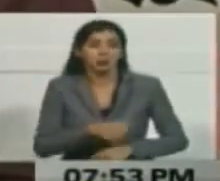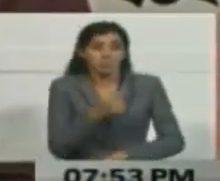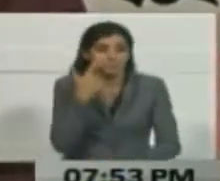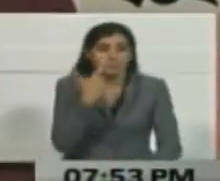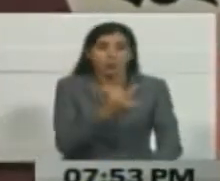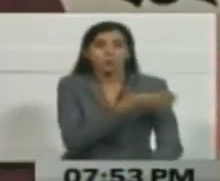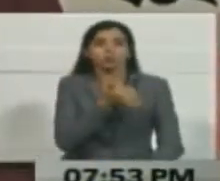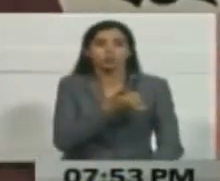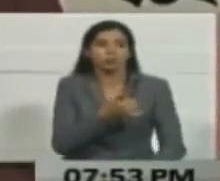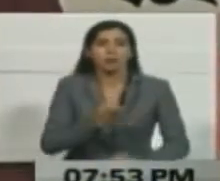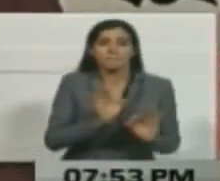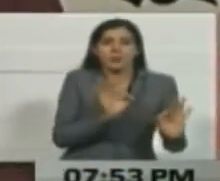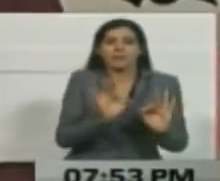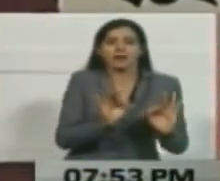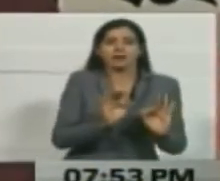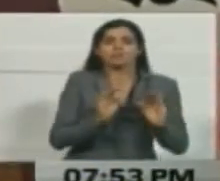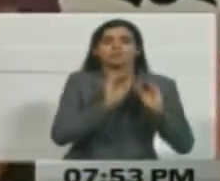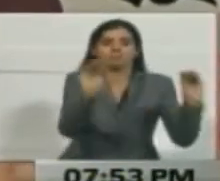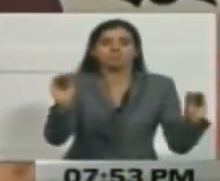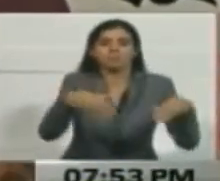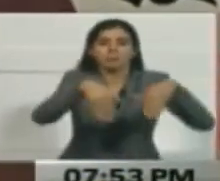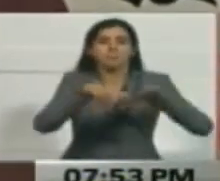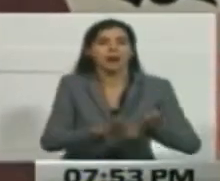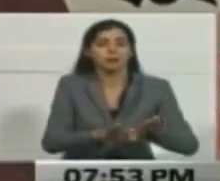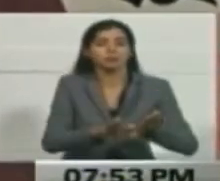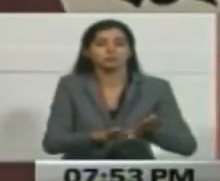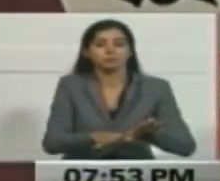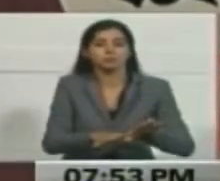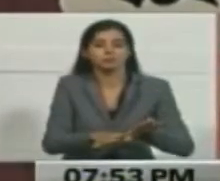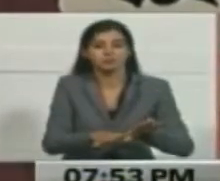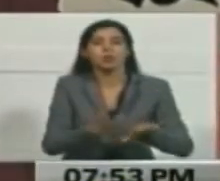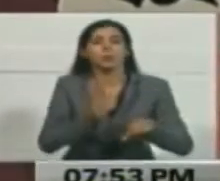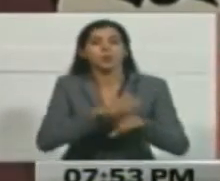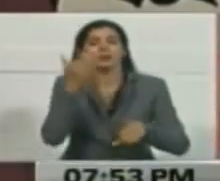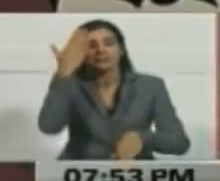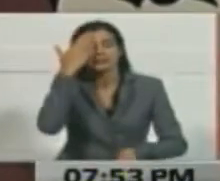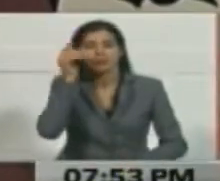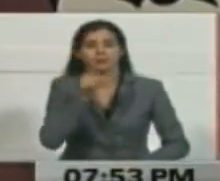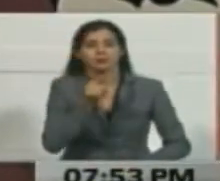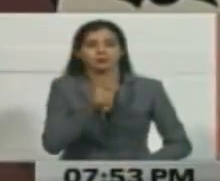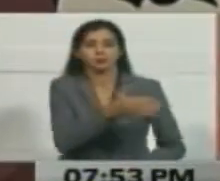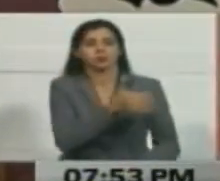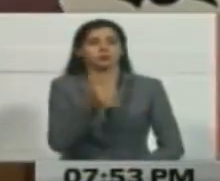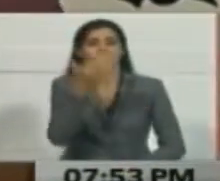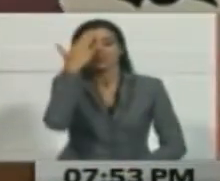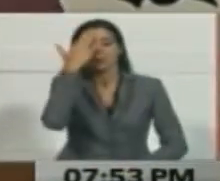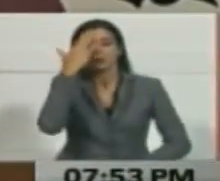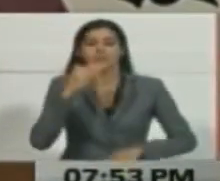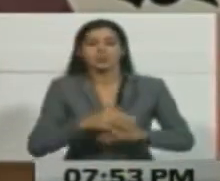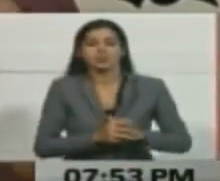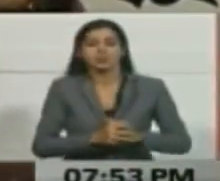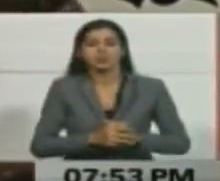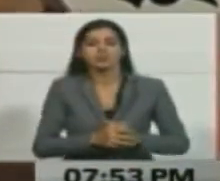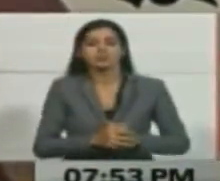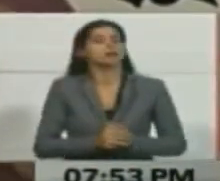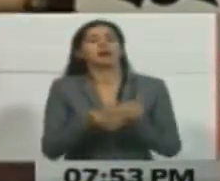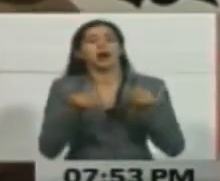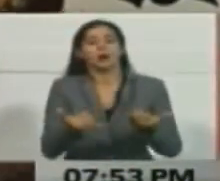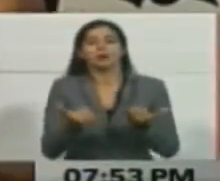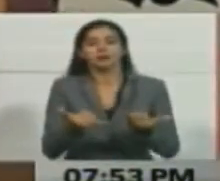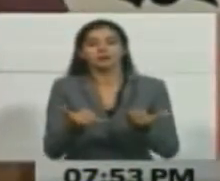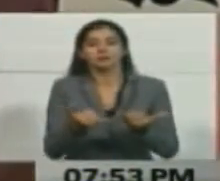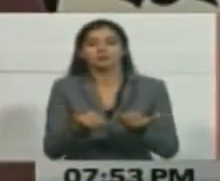llamando un paro. Llama paro porque sabe que le estamos